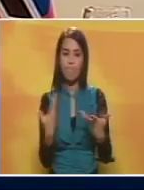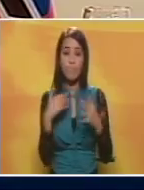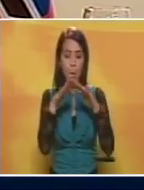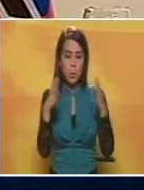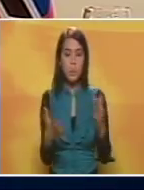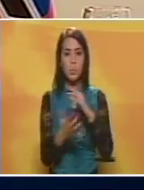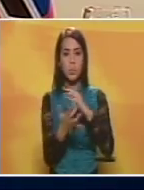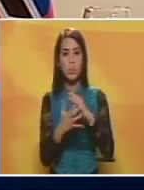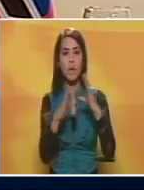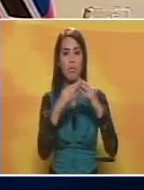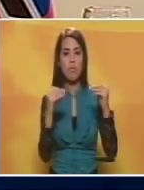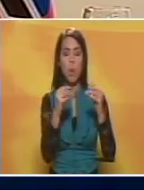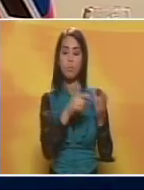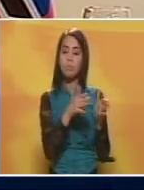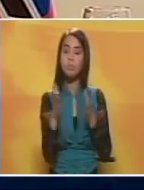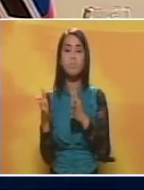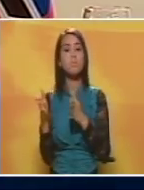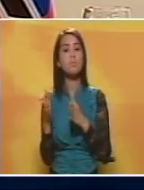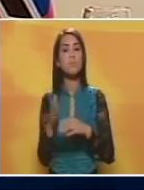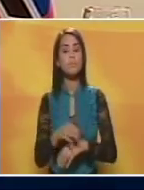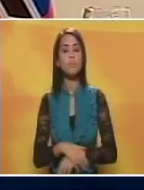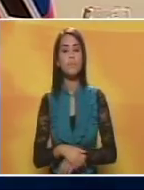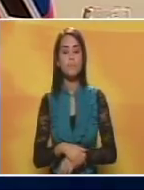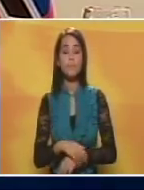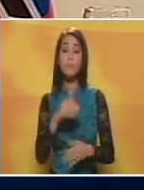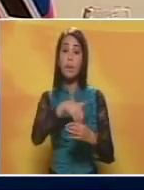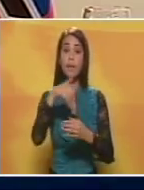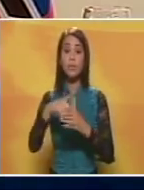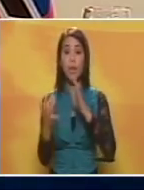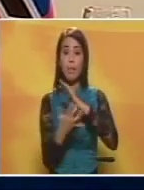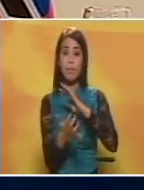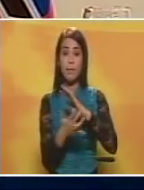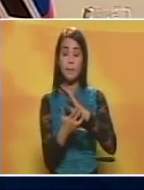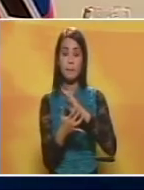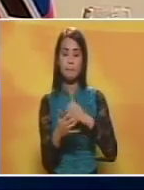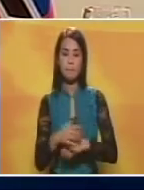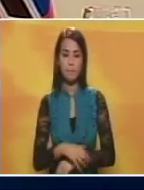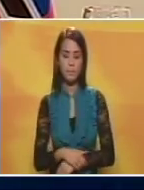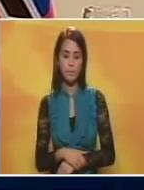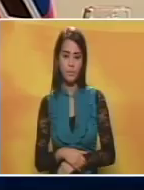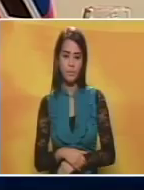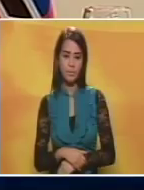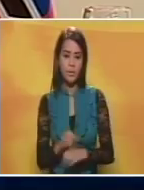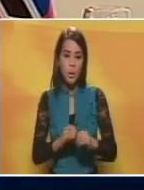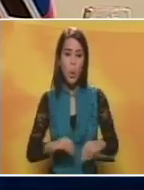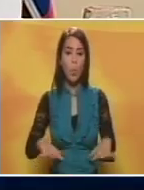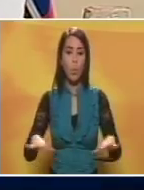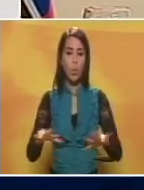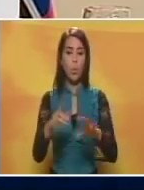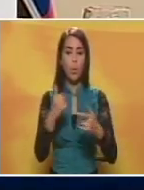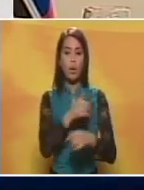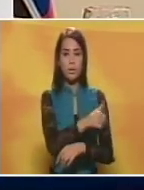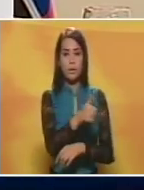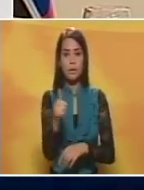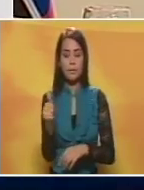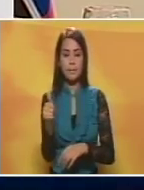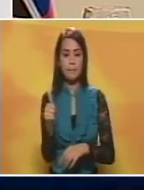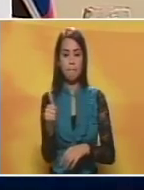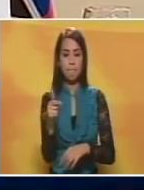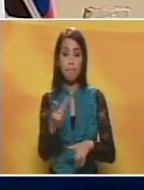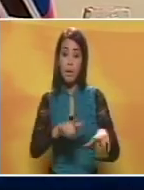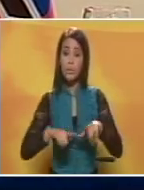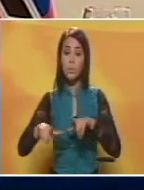máquinas y los cotillones electorales y los cotillones tecnológicos vayan siendo desplegados a cada una de